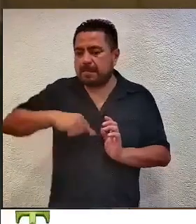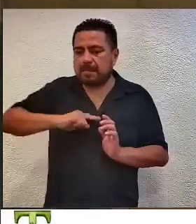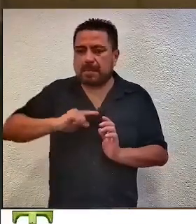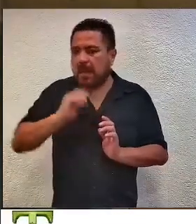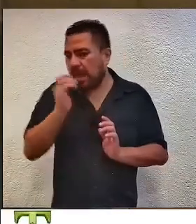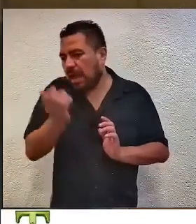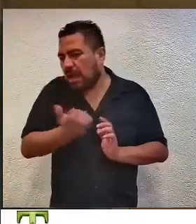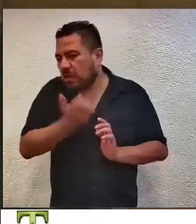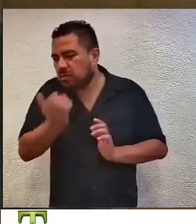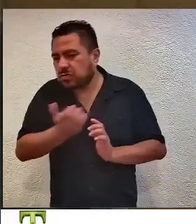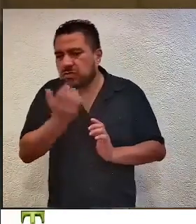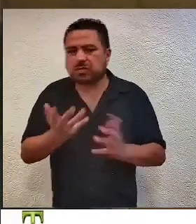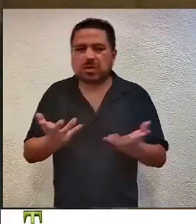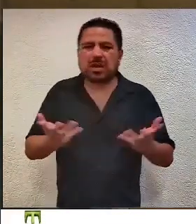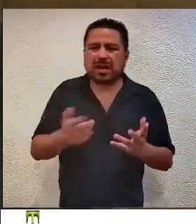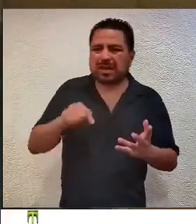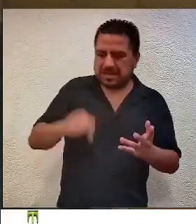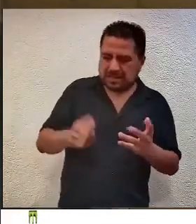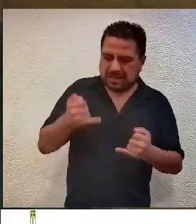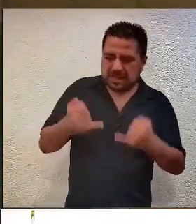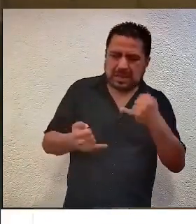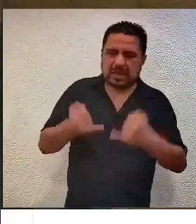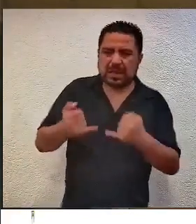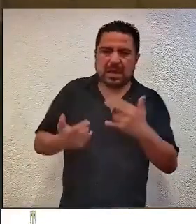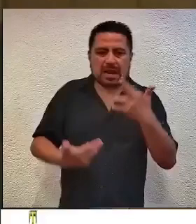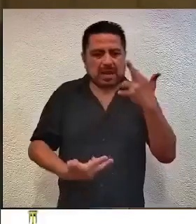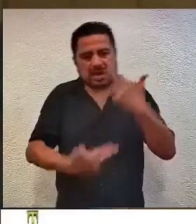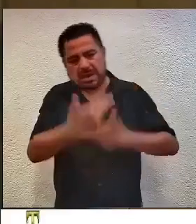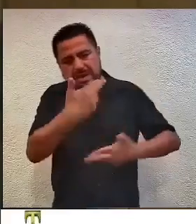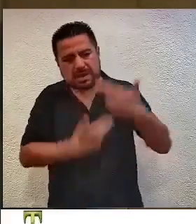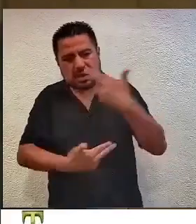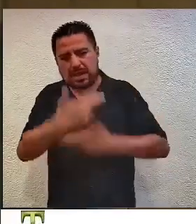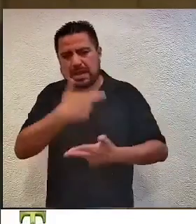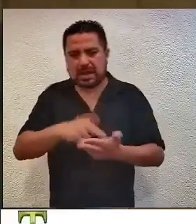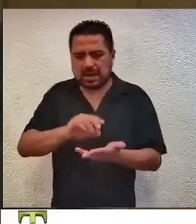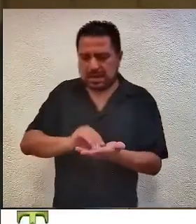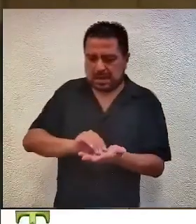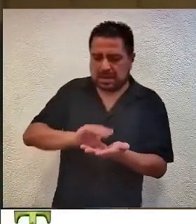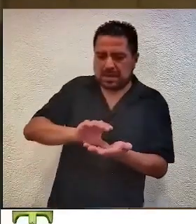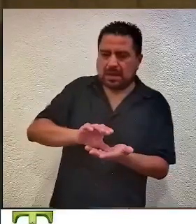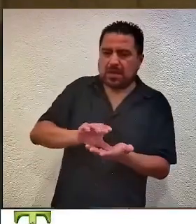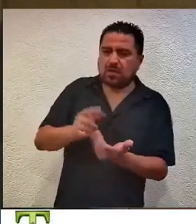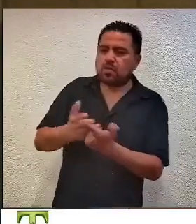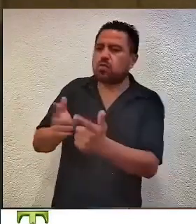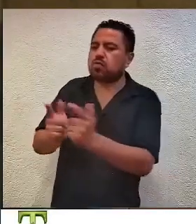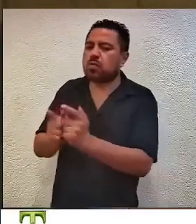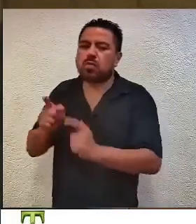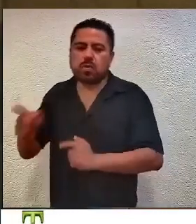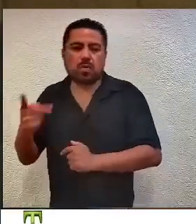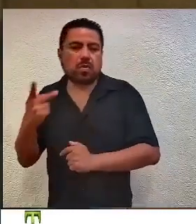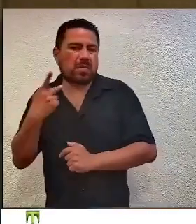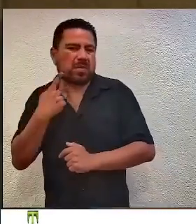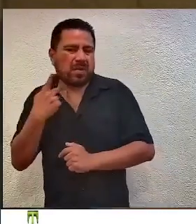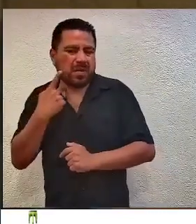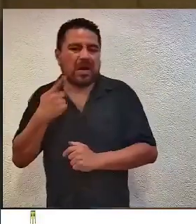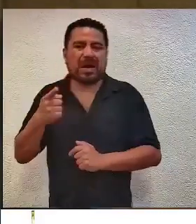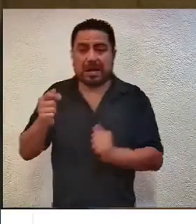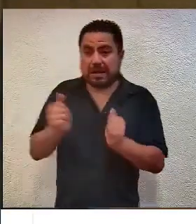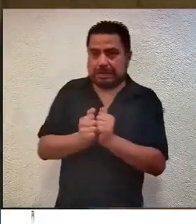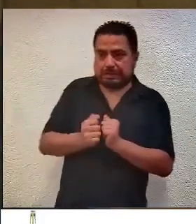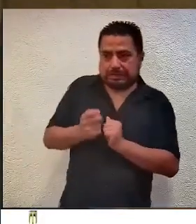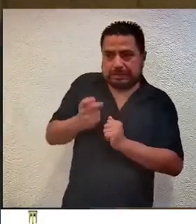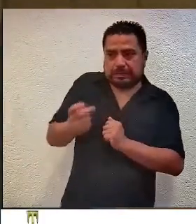como lo hemos hecho en este tribunal, regresemos el expediente al órgano intrapartidario y sea con base en